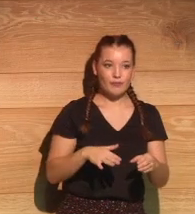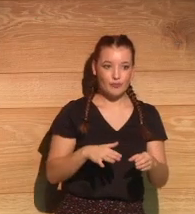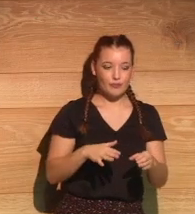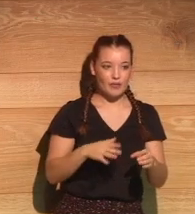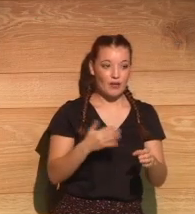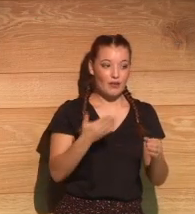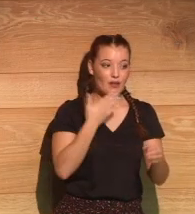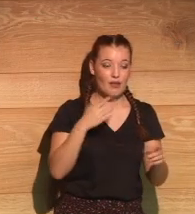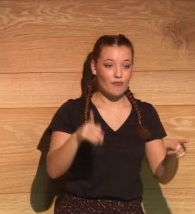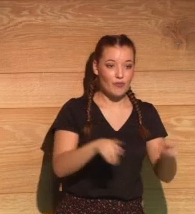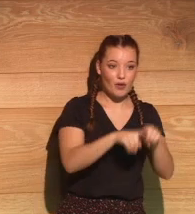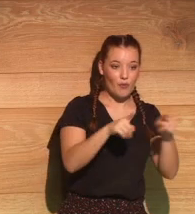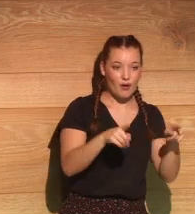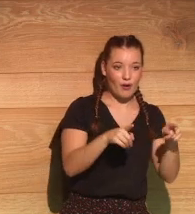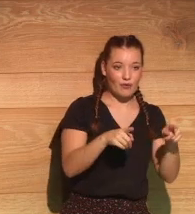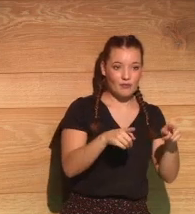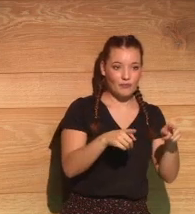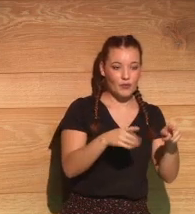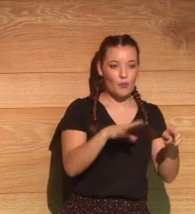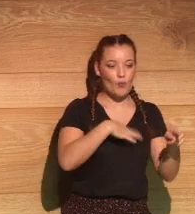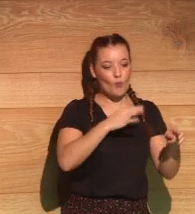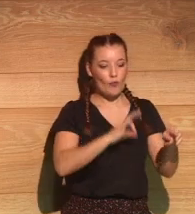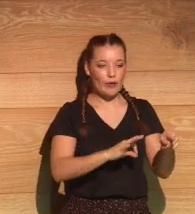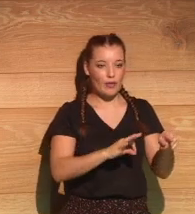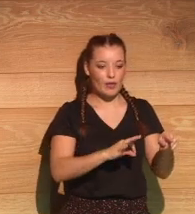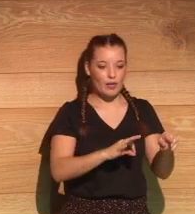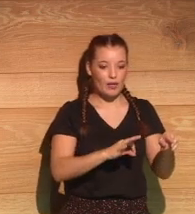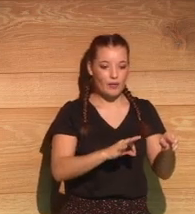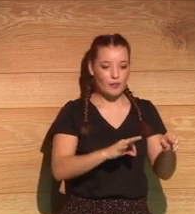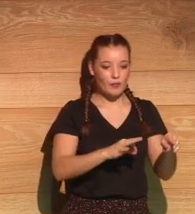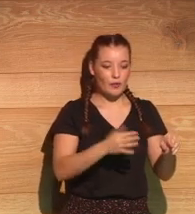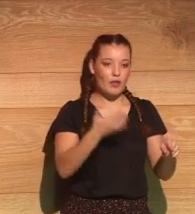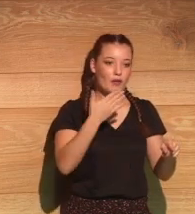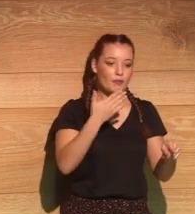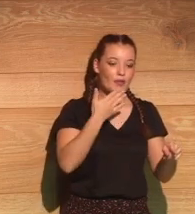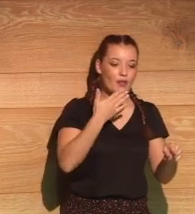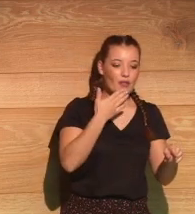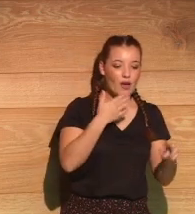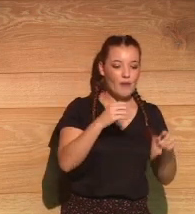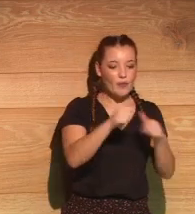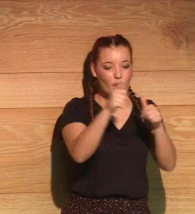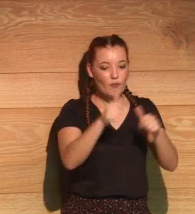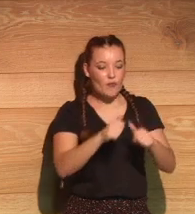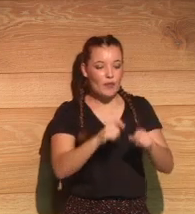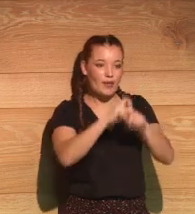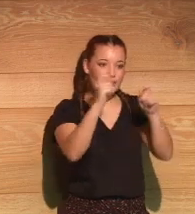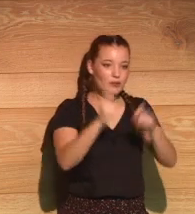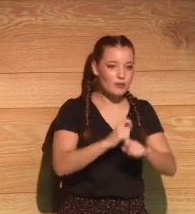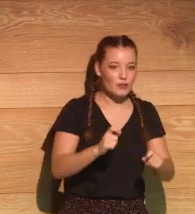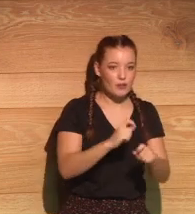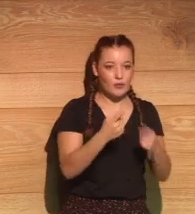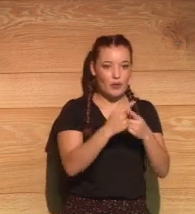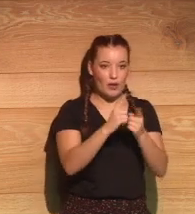la edad que tengan, a lo mejor pues cambian un poco el estilo, pero vamos, se da en todos los medios, ya puede ser el ABC, El